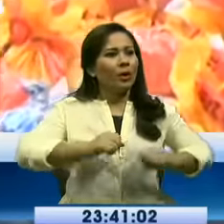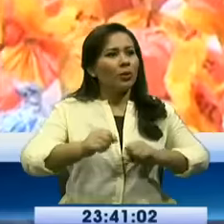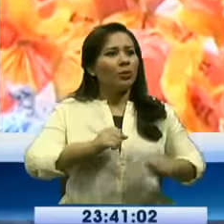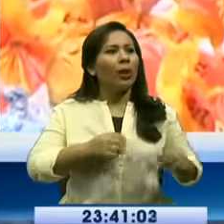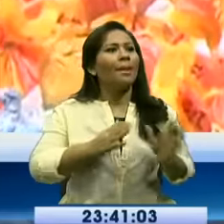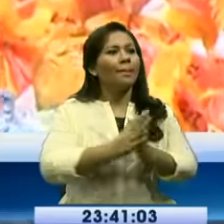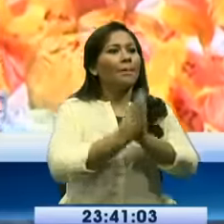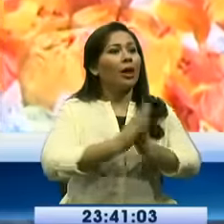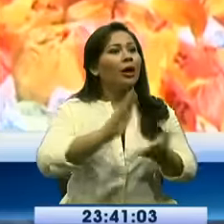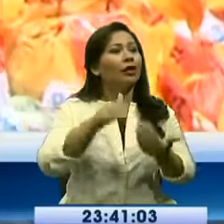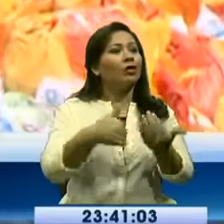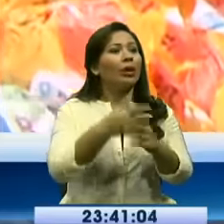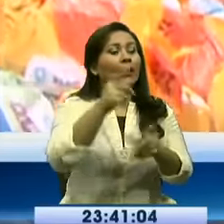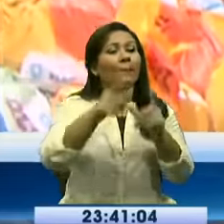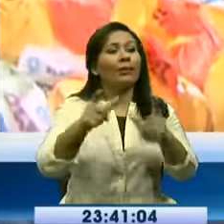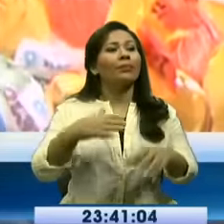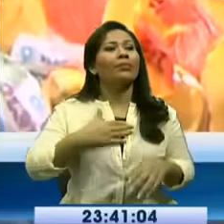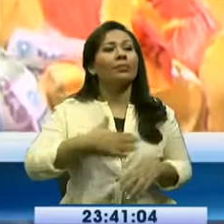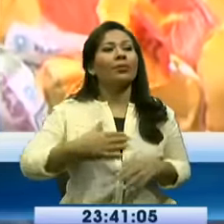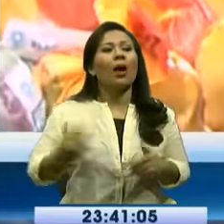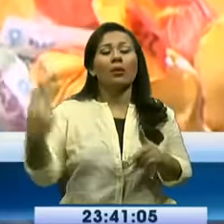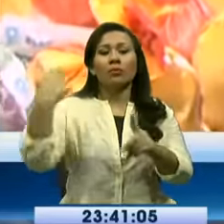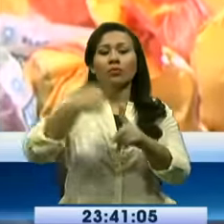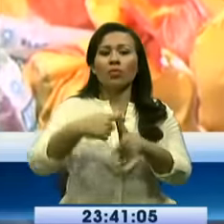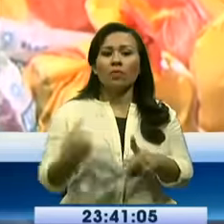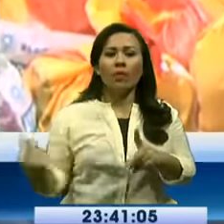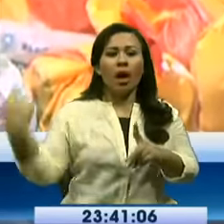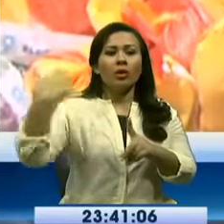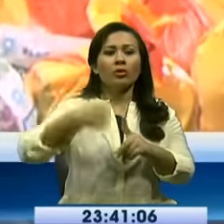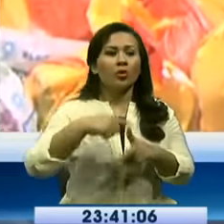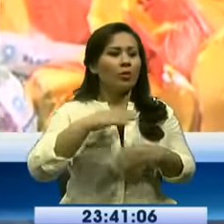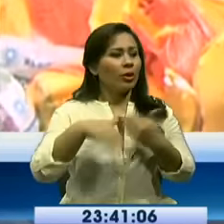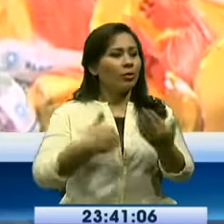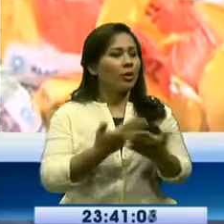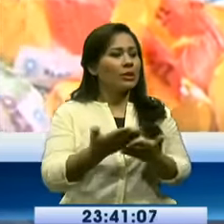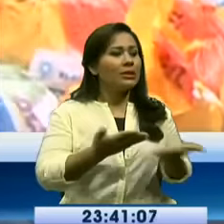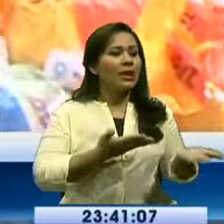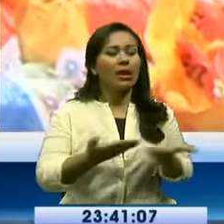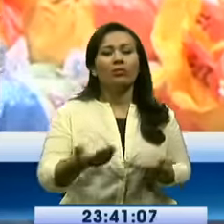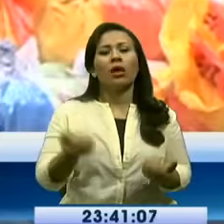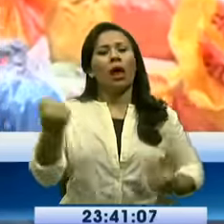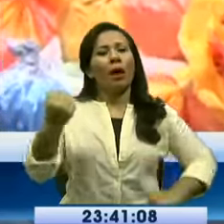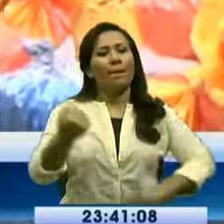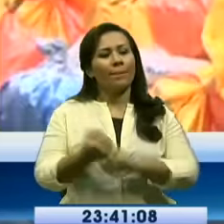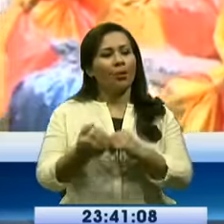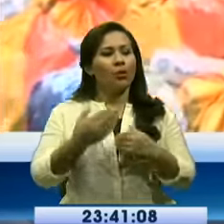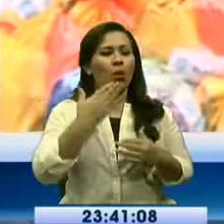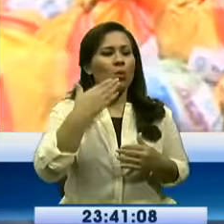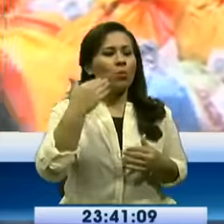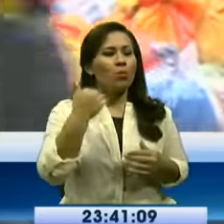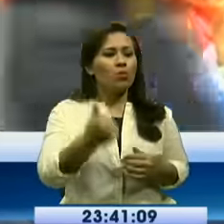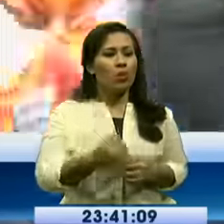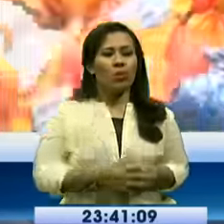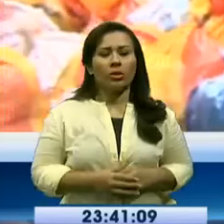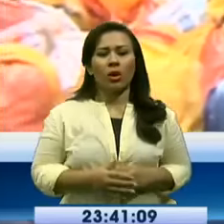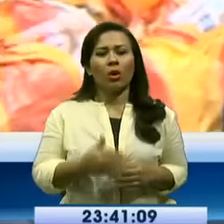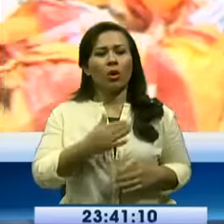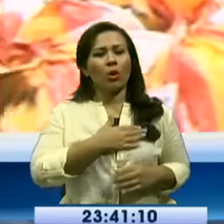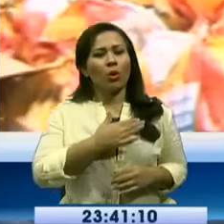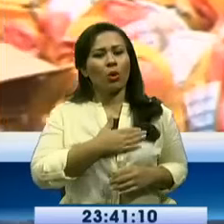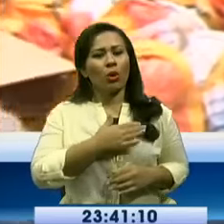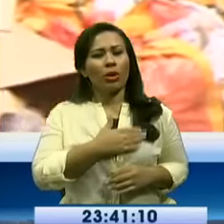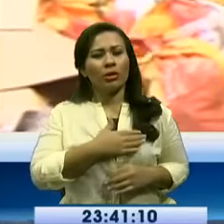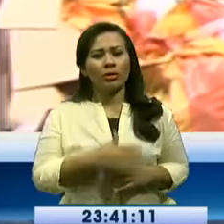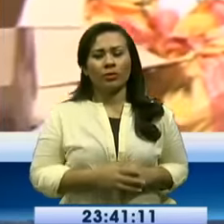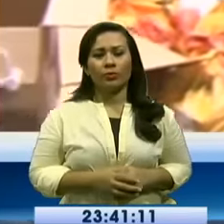ciudadanos que se volquen y sigan sumándose a las aportaciones porque hemos tenido buen apoyo y buen corazón humano. Gracias.